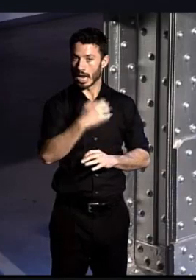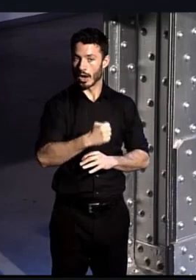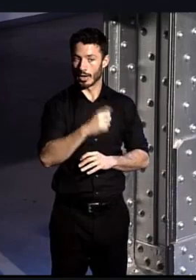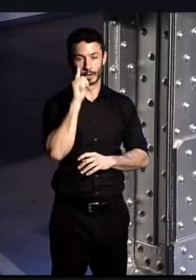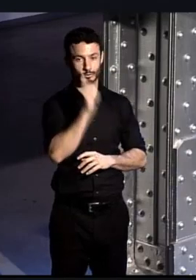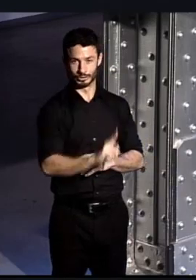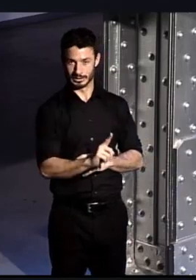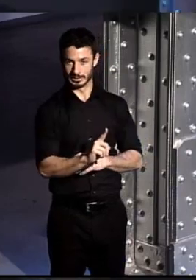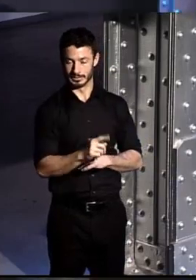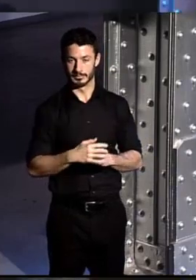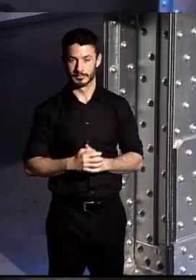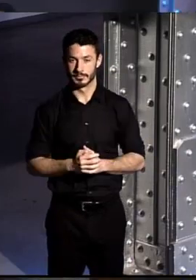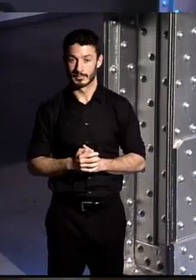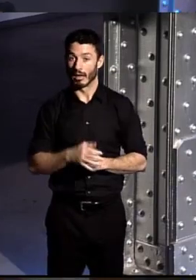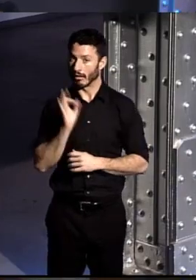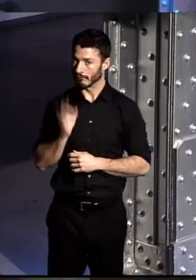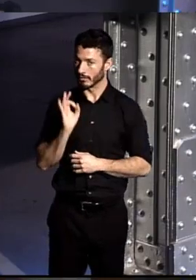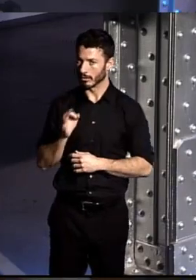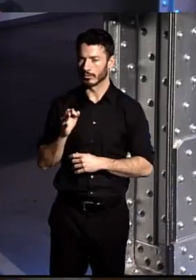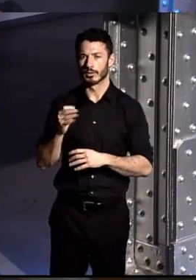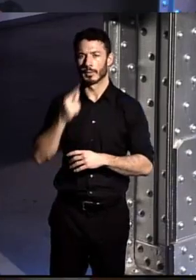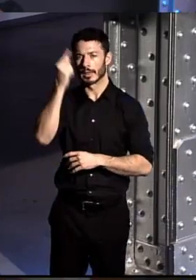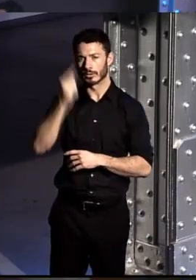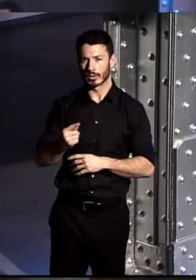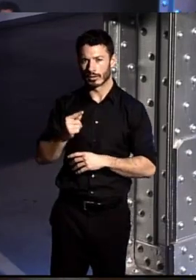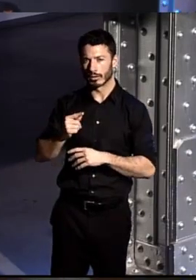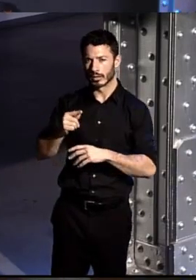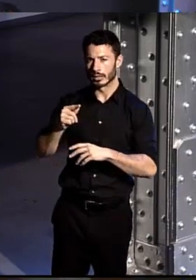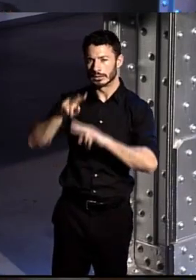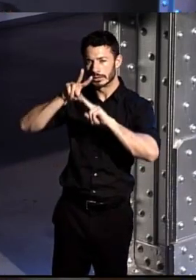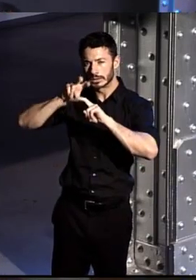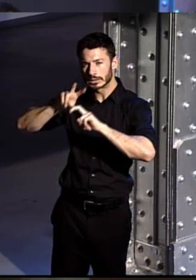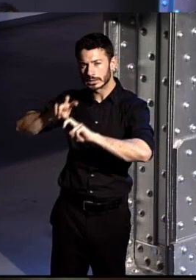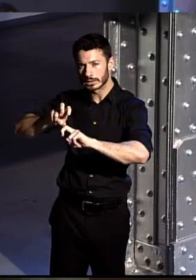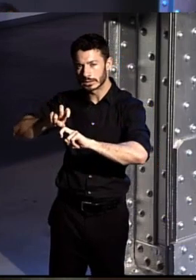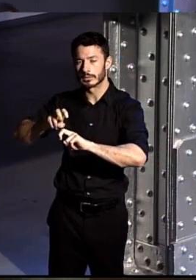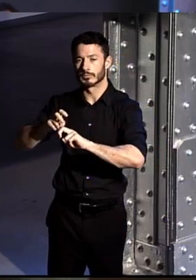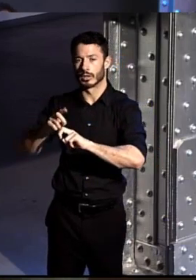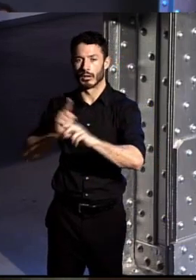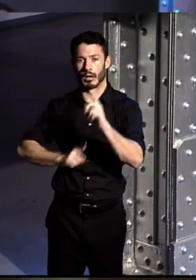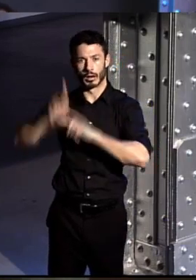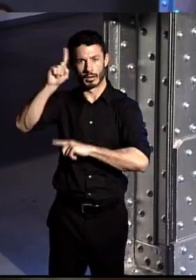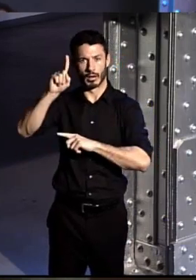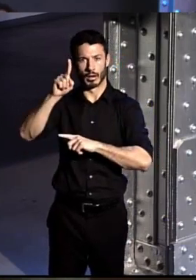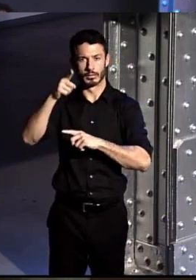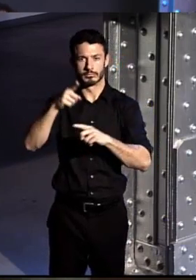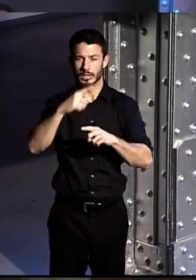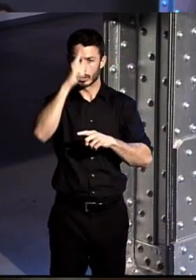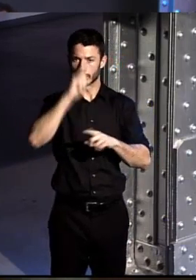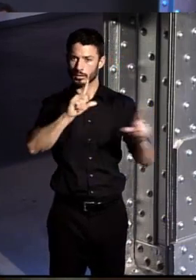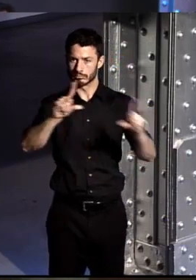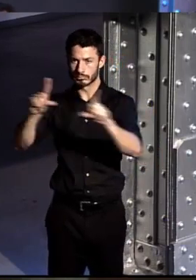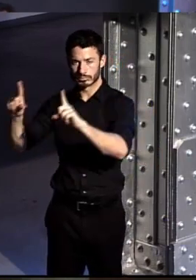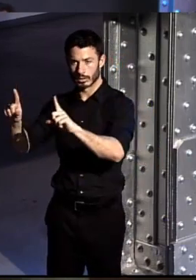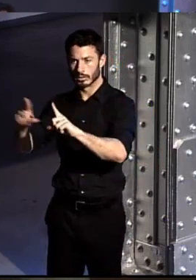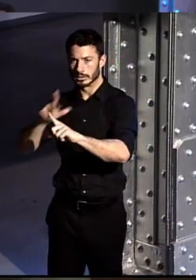verdad, es cierto que cuando estuvimos rastreando las ilustraciones de los personajes para la instalación de personajes que tenemos arriba, era terrible porque hicimos un